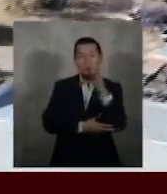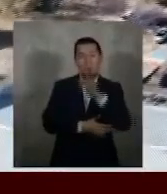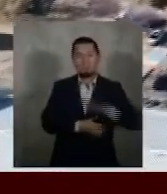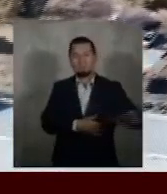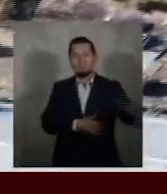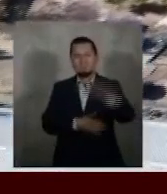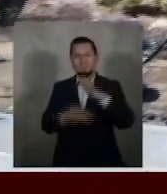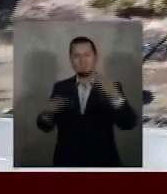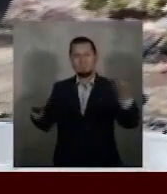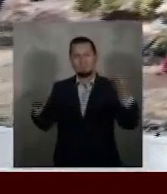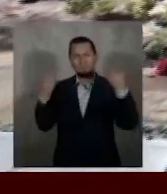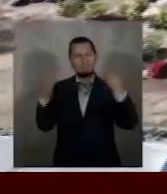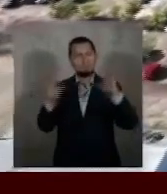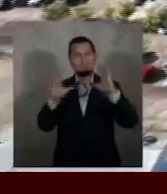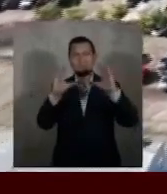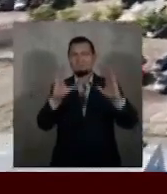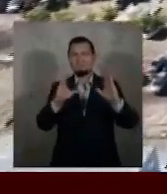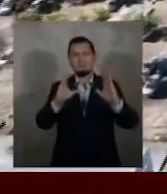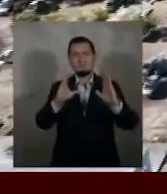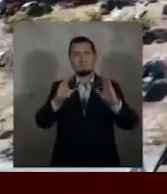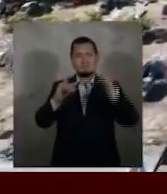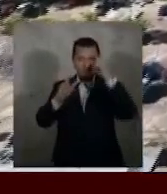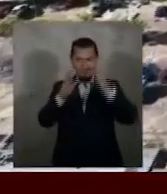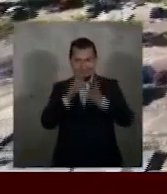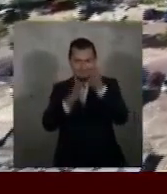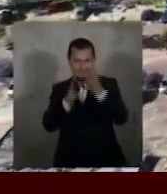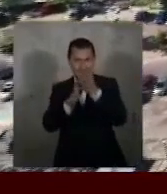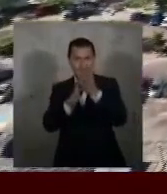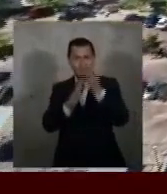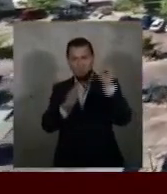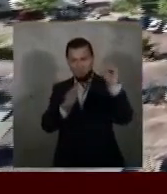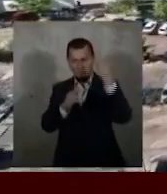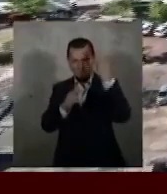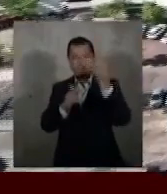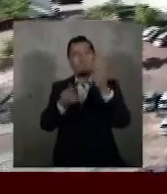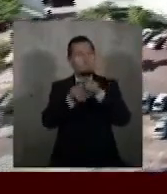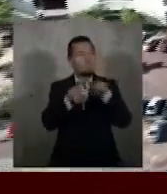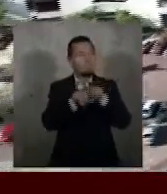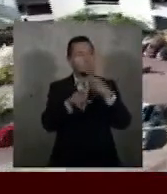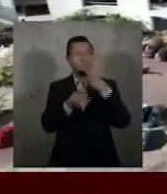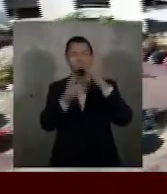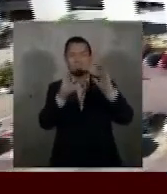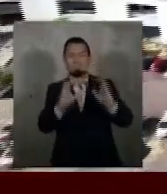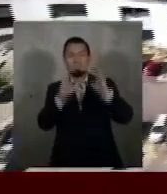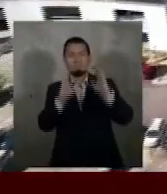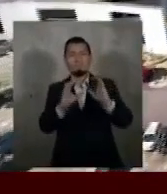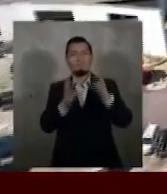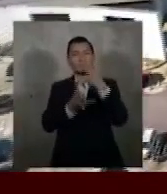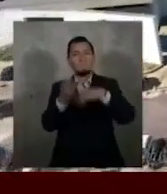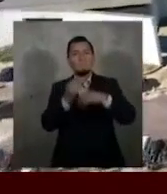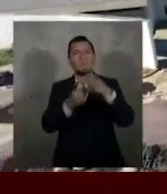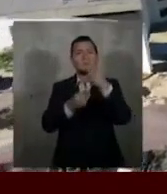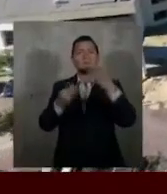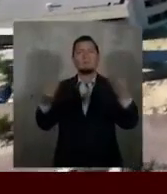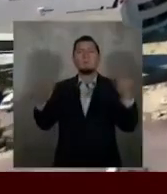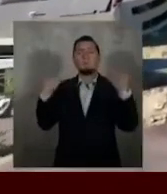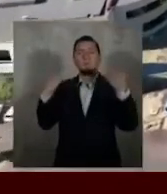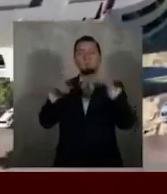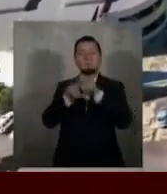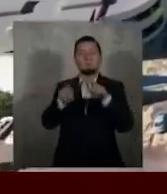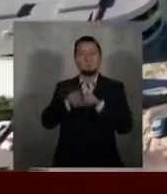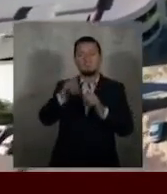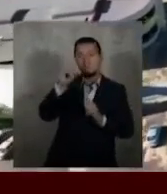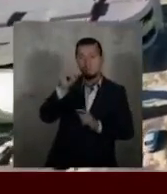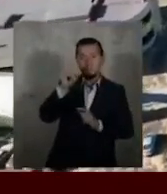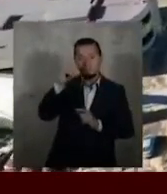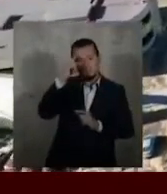en una región donde la gran mayoría de nuestros aspirantes vienen de familias de bajos recursos, casi